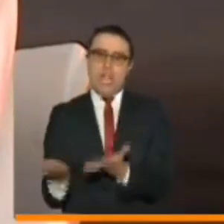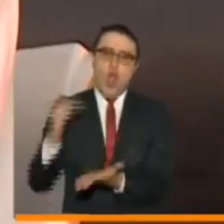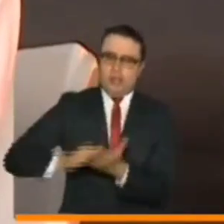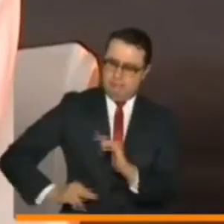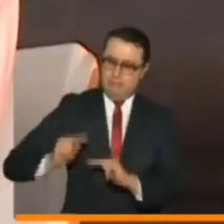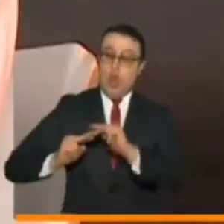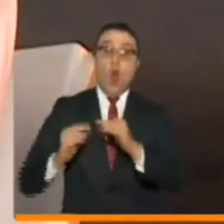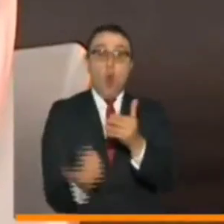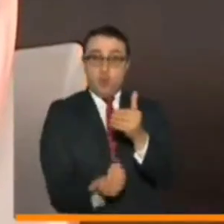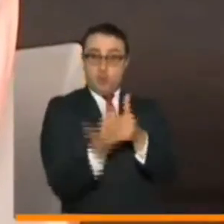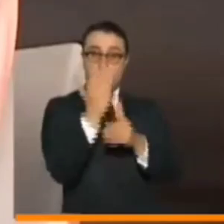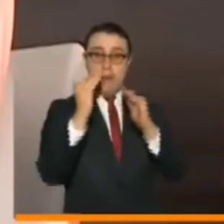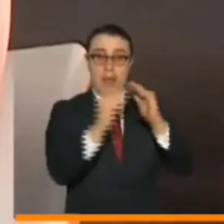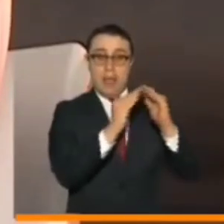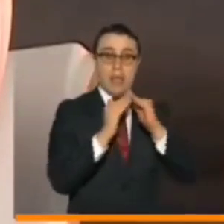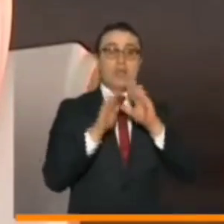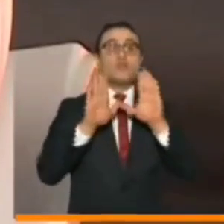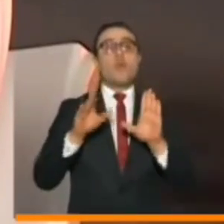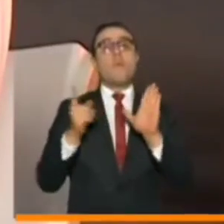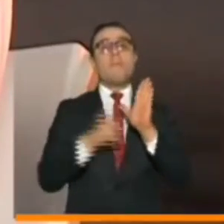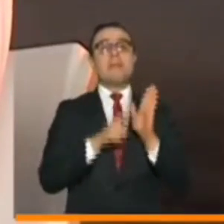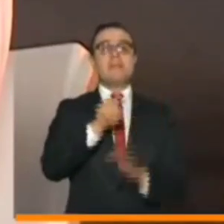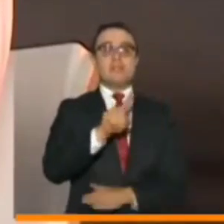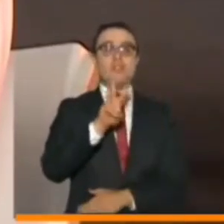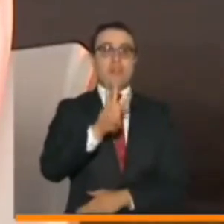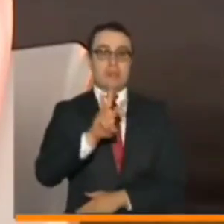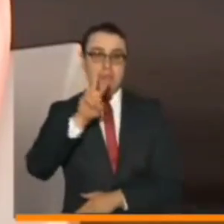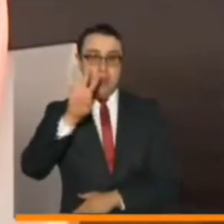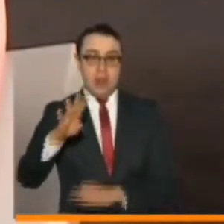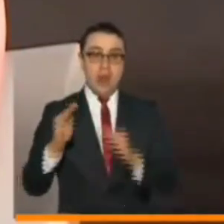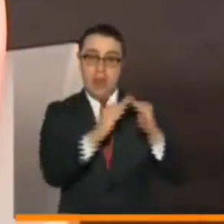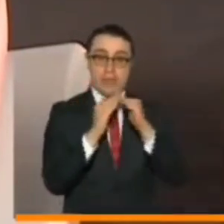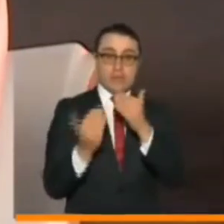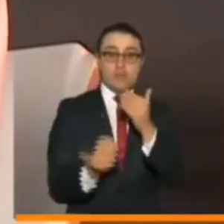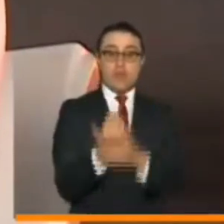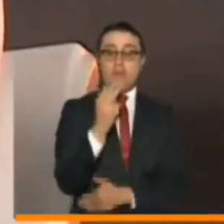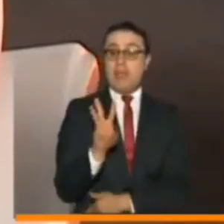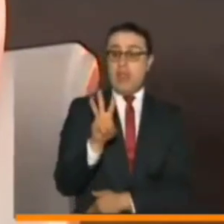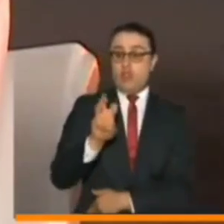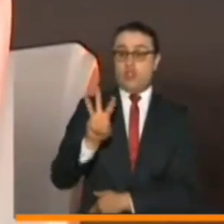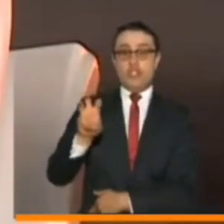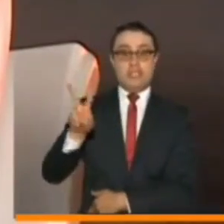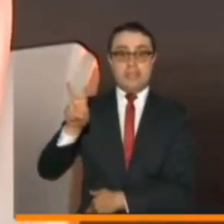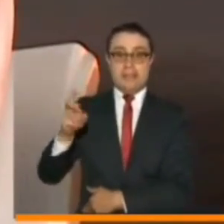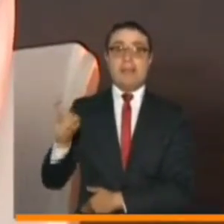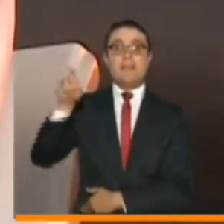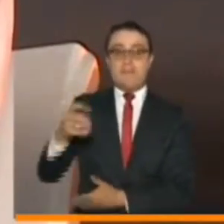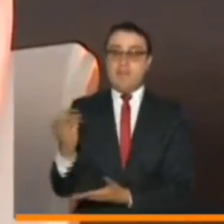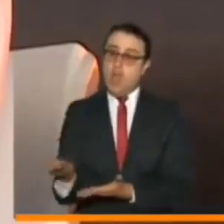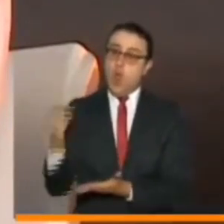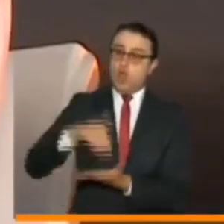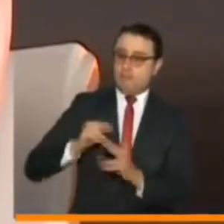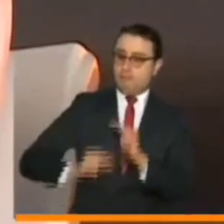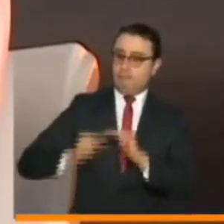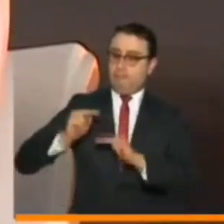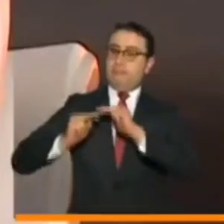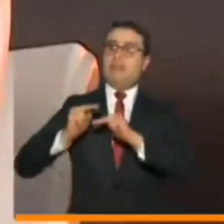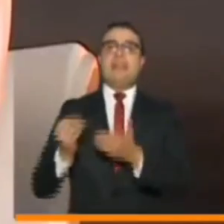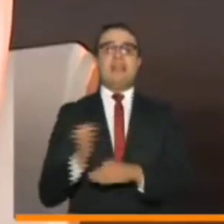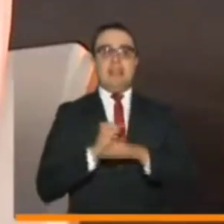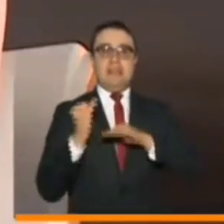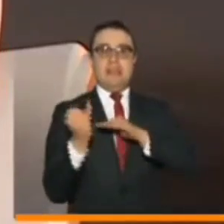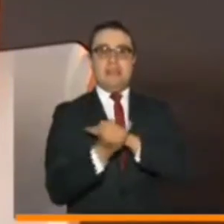las 1134 casas nuevas y 877 que tenemos que reconstruir en toda la isla de